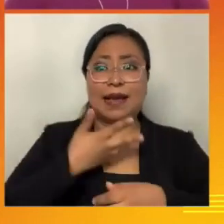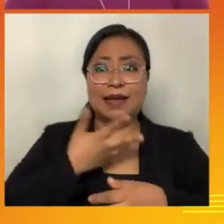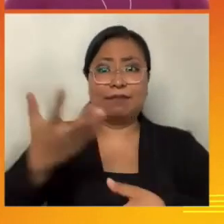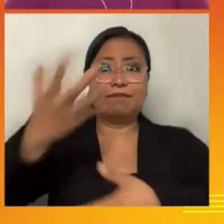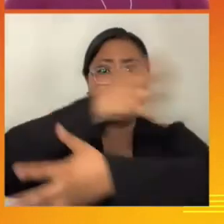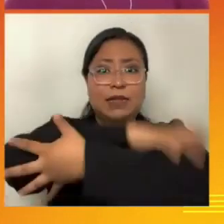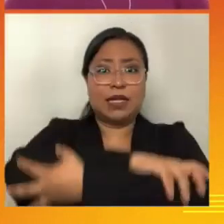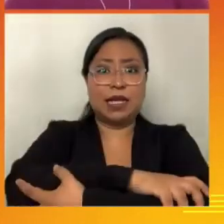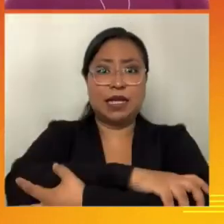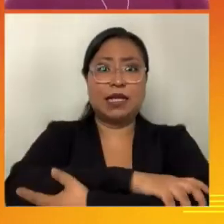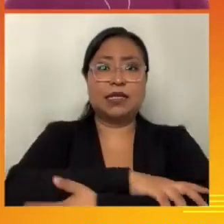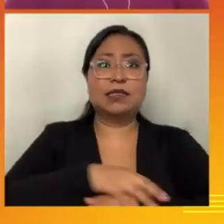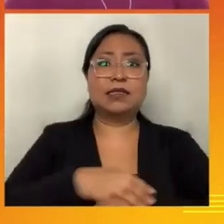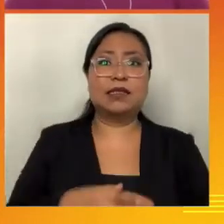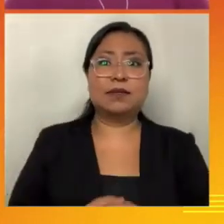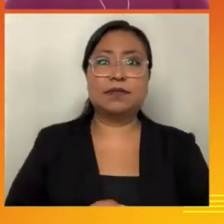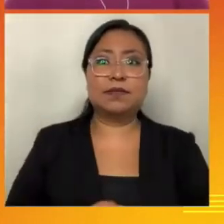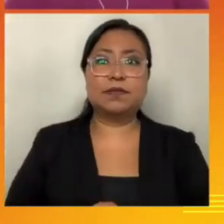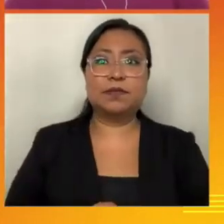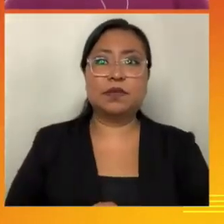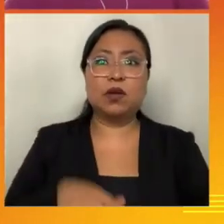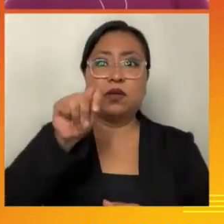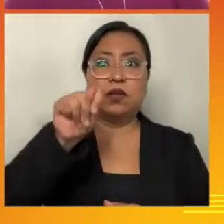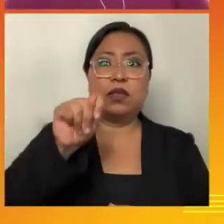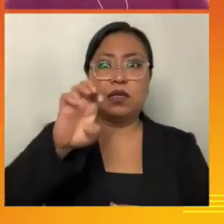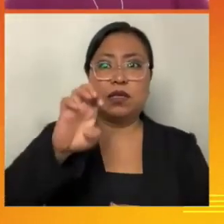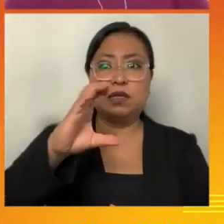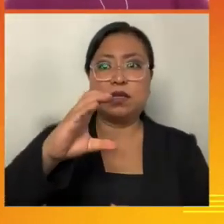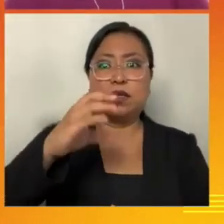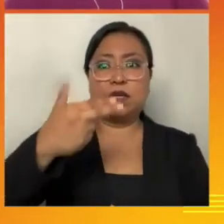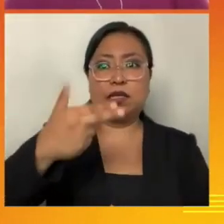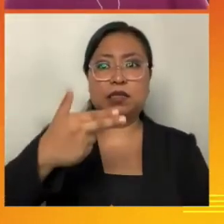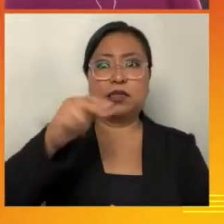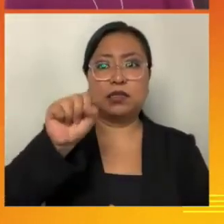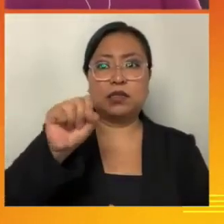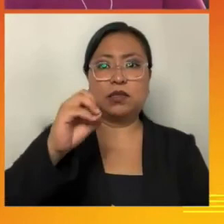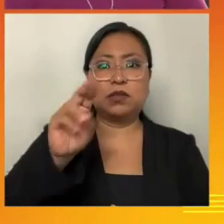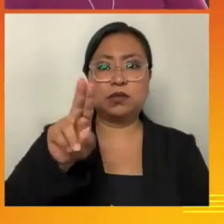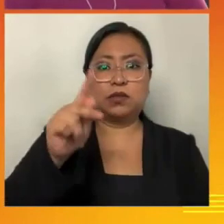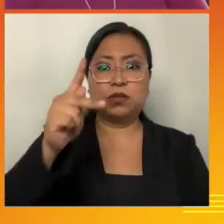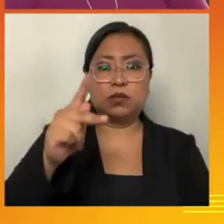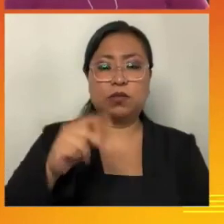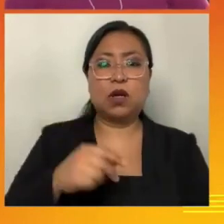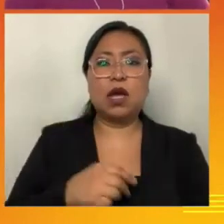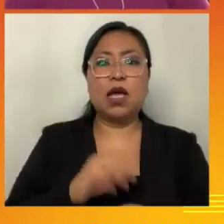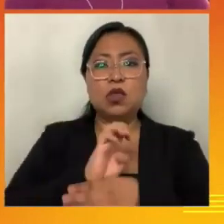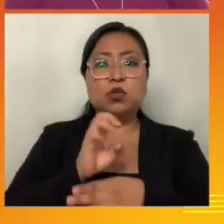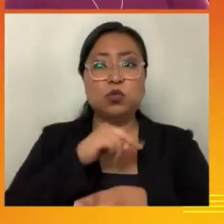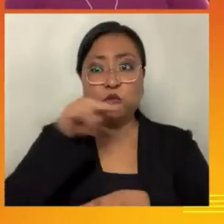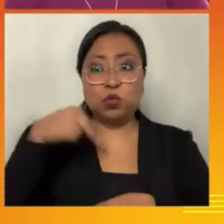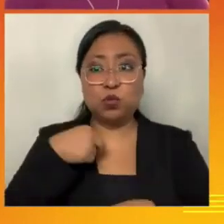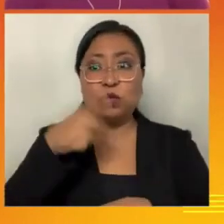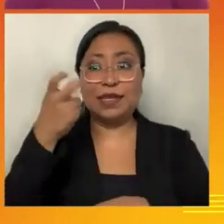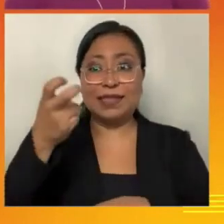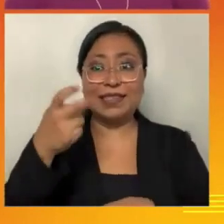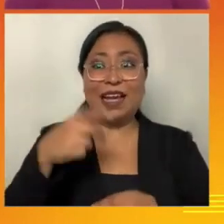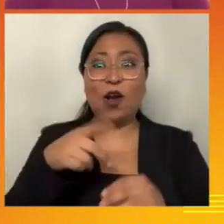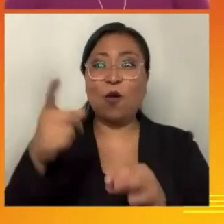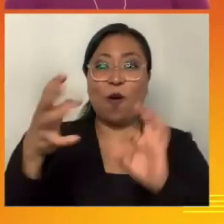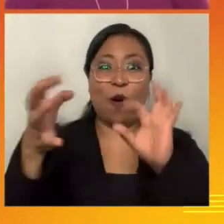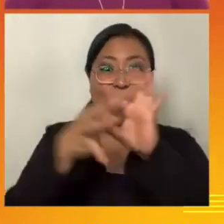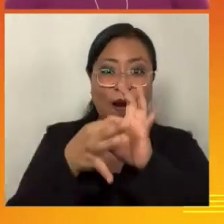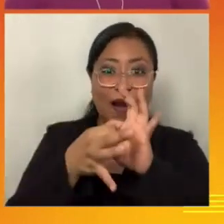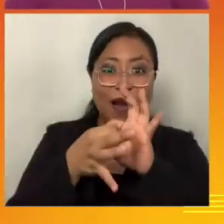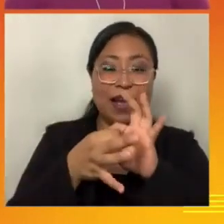les decía, y por eso es que pues todos estos países tienen como que la página de techsoup.global,